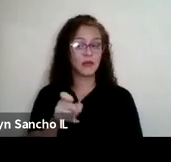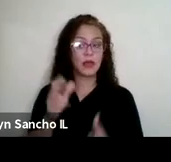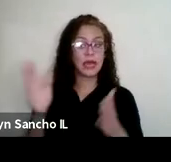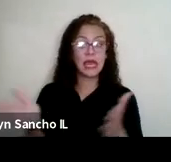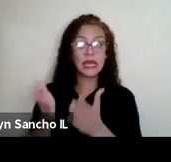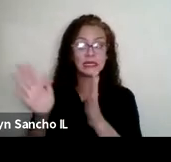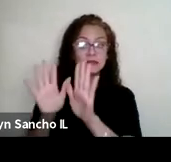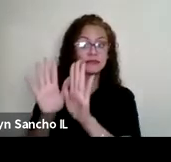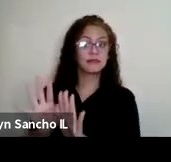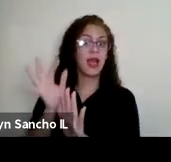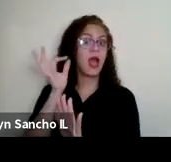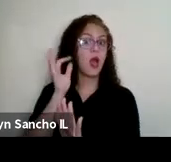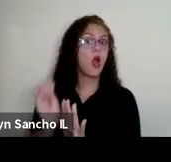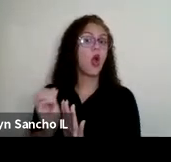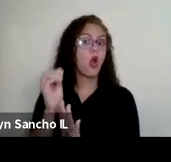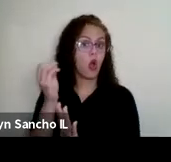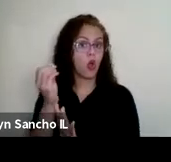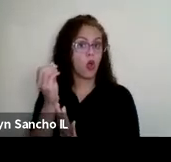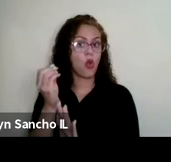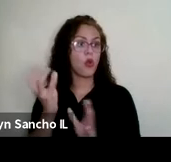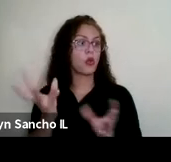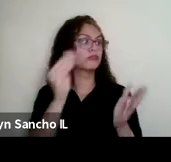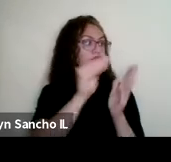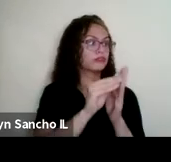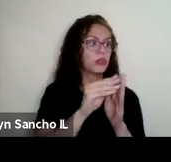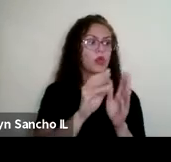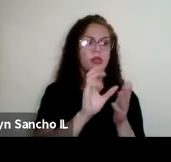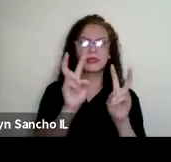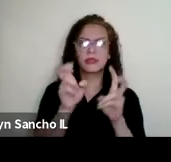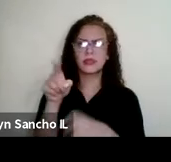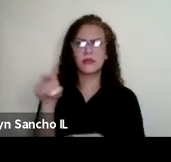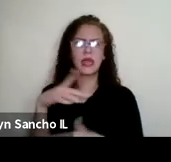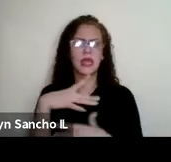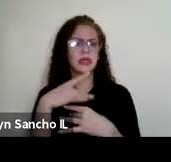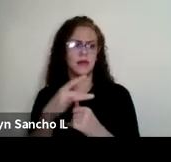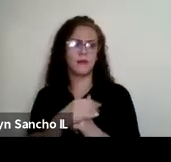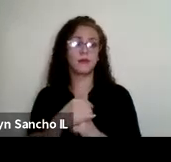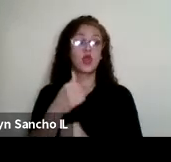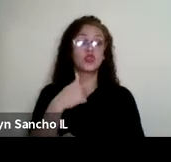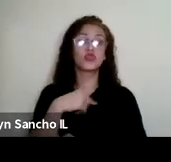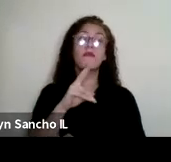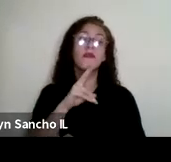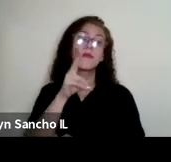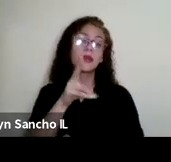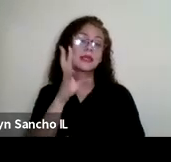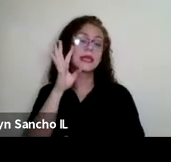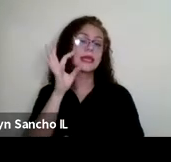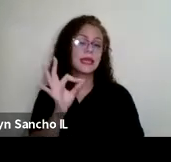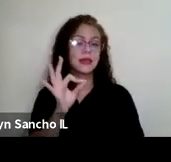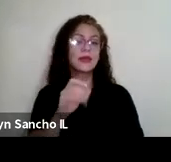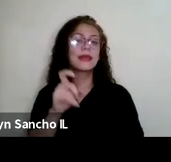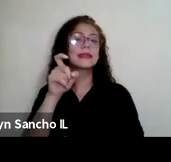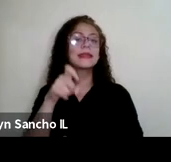las jóvenes de cursar los temas que les interesan. Yo realmente creo que debemos más